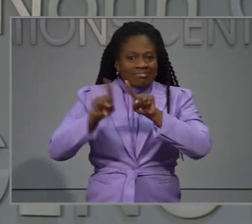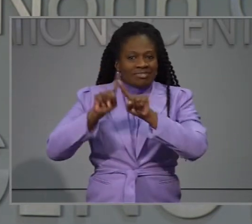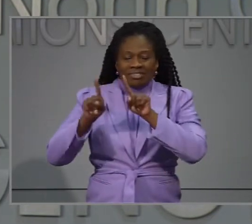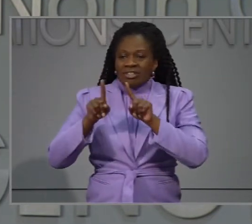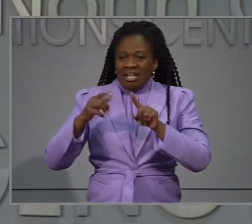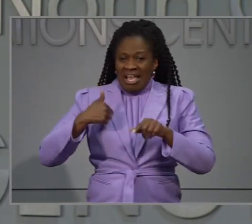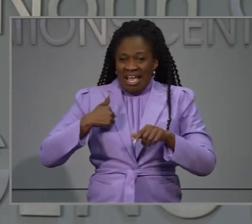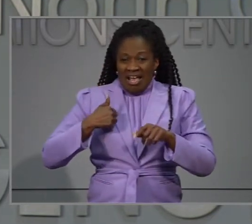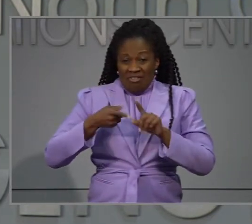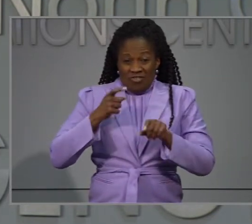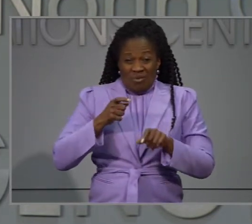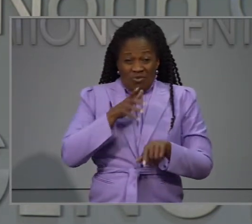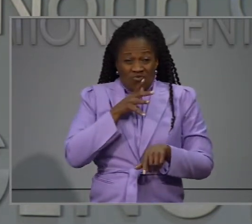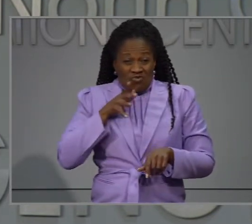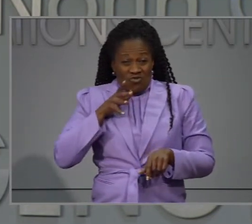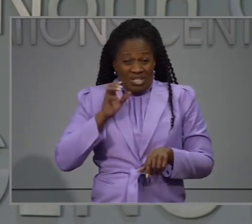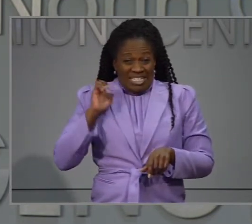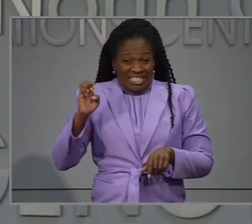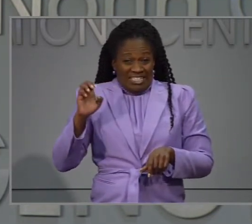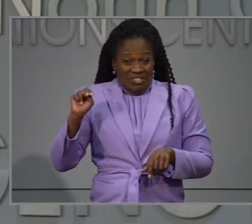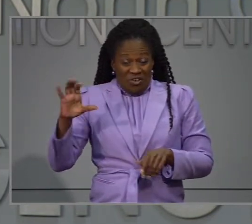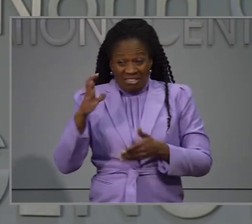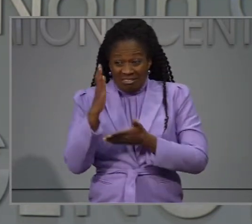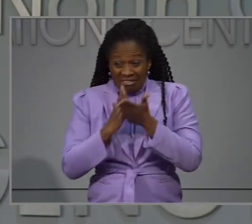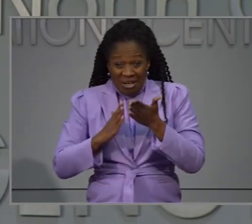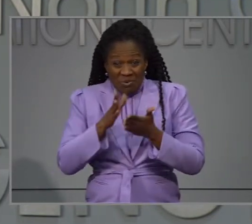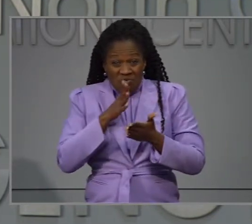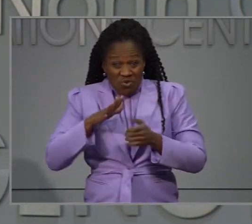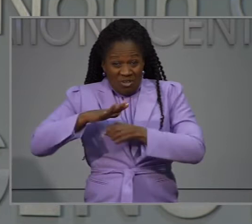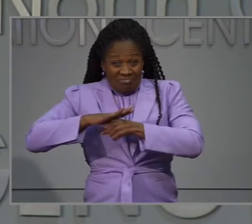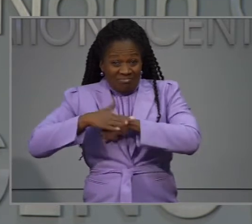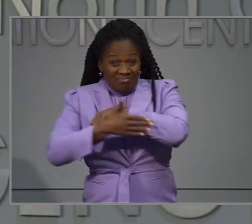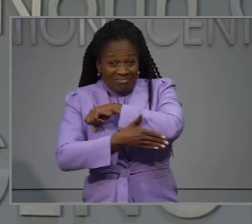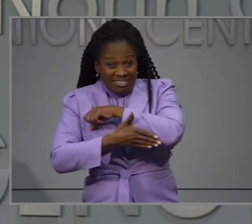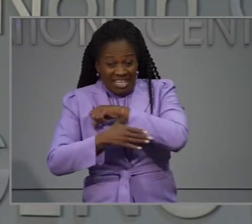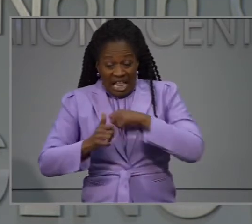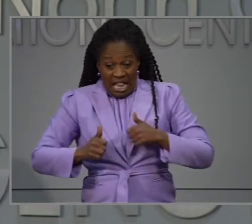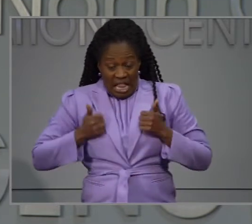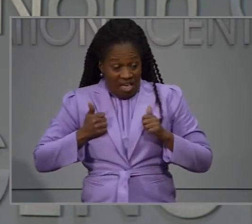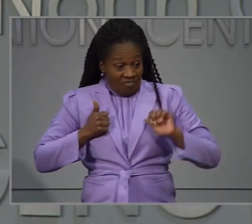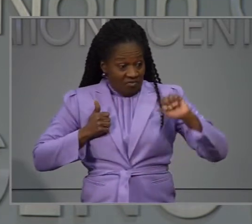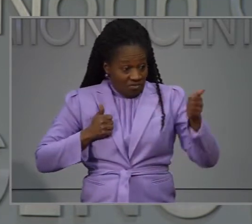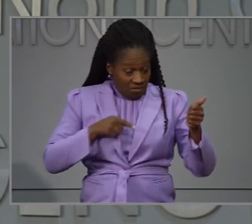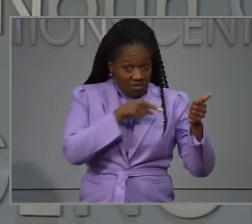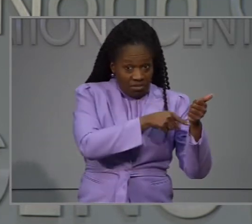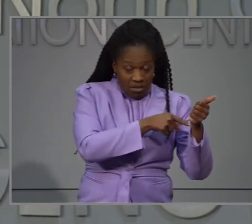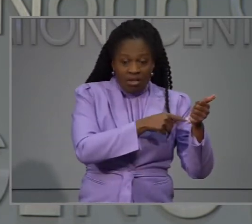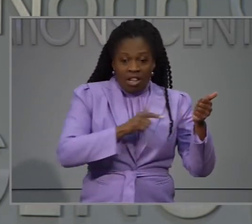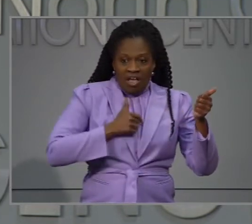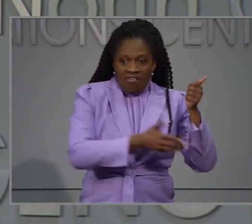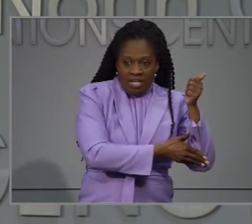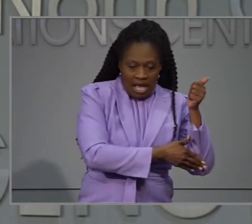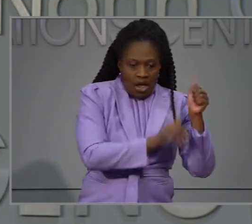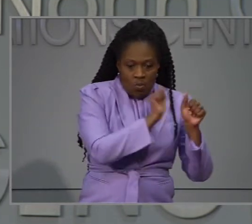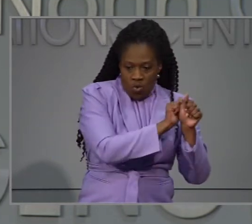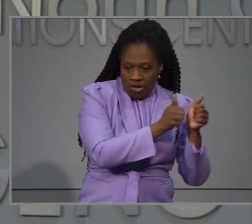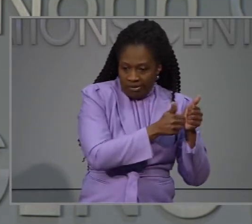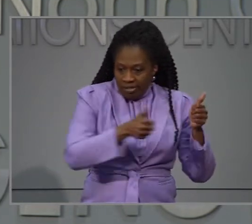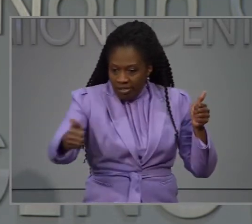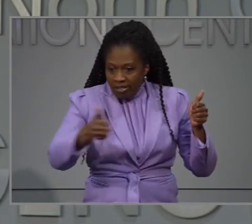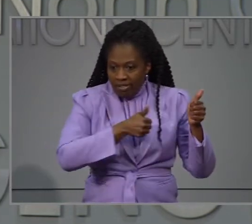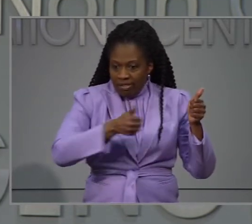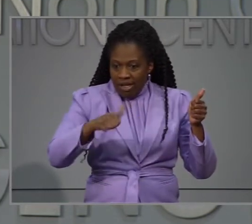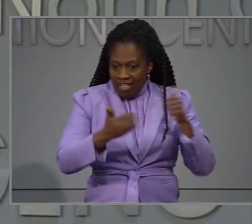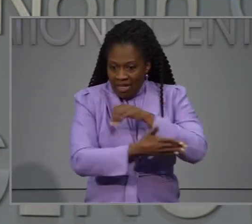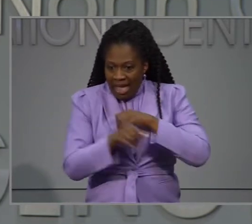condado identity se está hablando de áreas rurales los condados rurales y alguien está viviendo